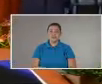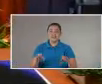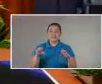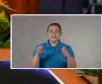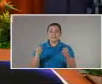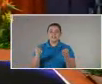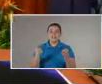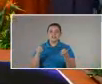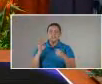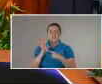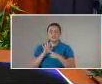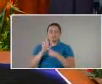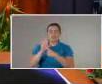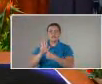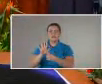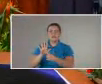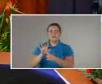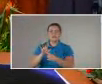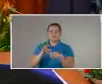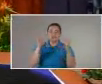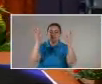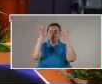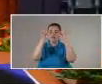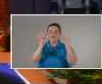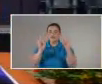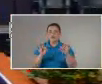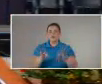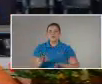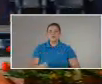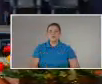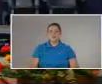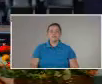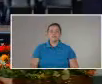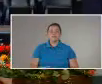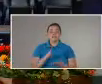Entonces nos muestra esa faceta, digamos, de la vida.